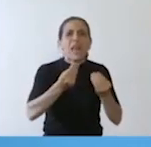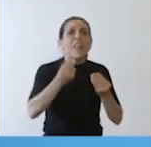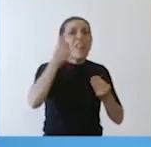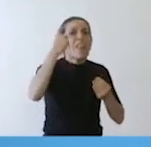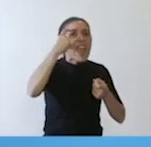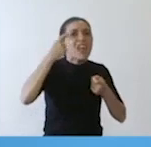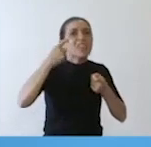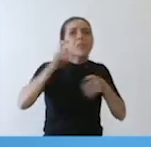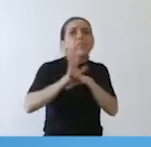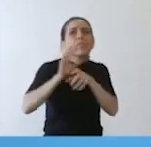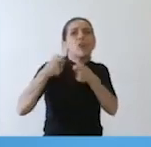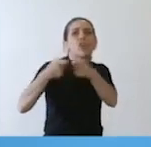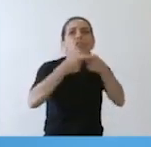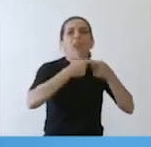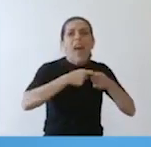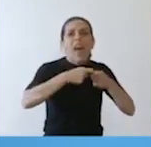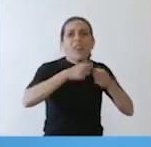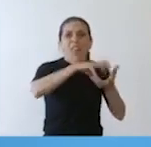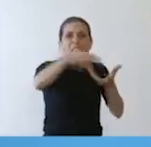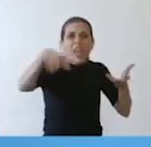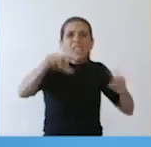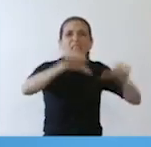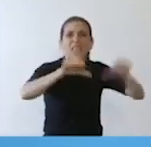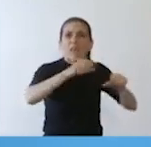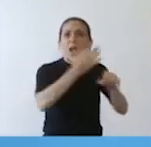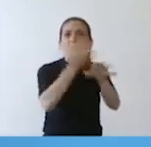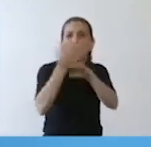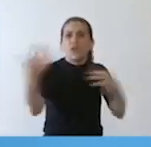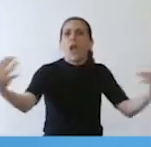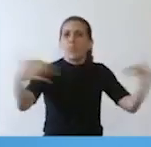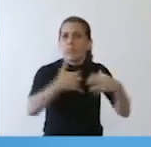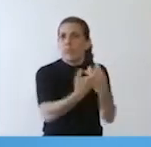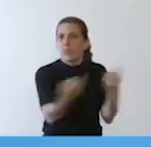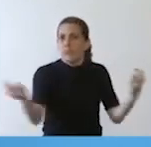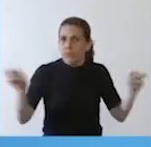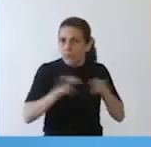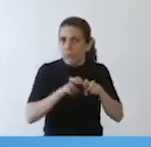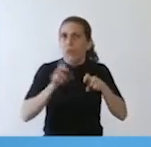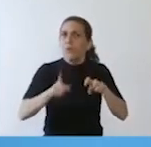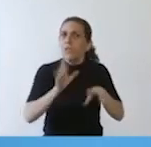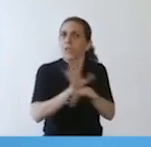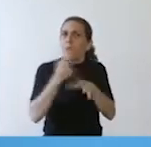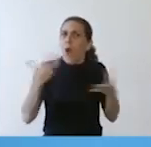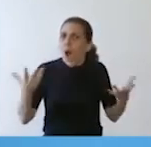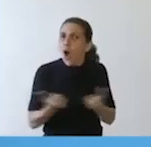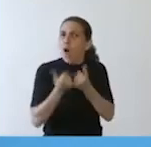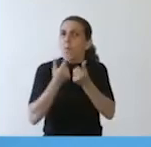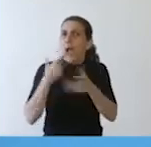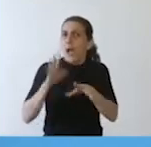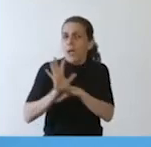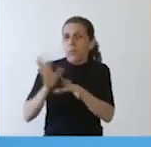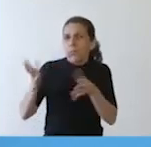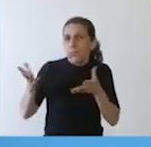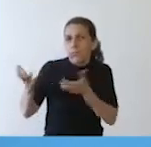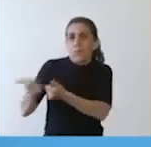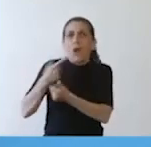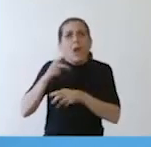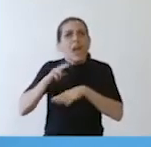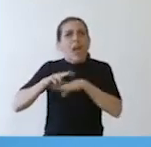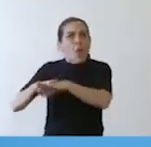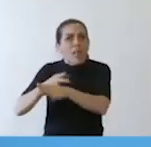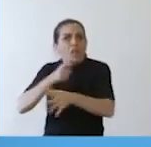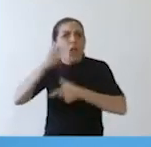sociedades científicas y expertos que vienen acompañando este proceso dinámico de generación de recomendaciones